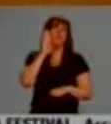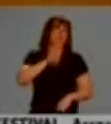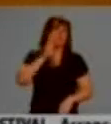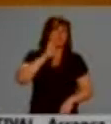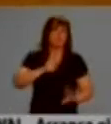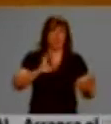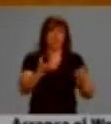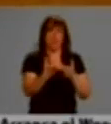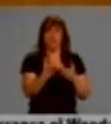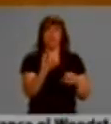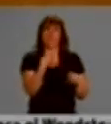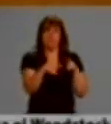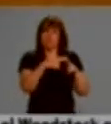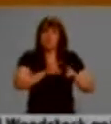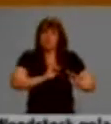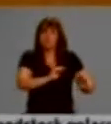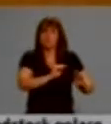partido?